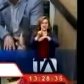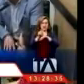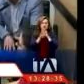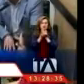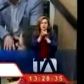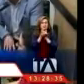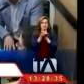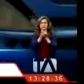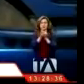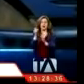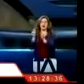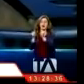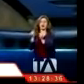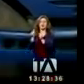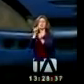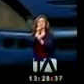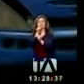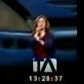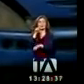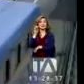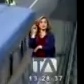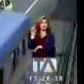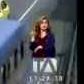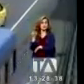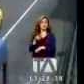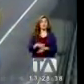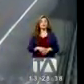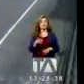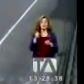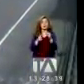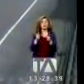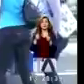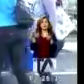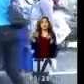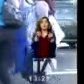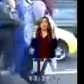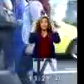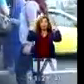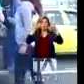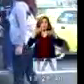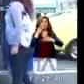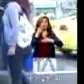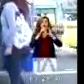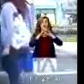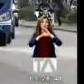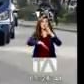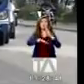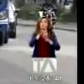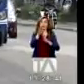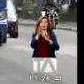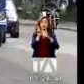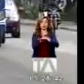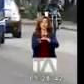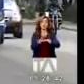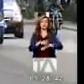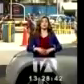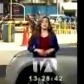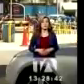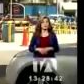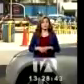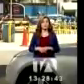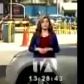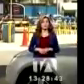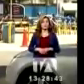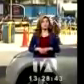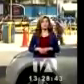son alrededor de 100,000. En cuanto al consumo, son los vehículos de transporte pesado y público los de mayor dispendio. De acuerdo con el Observatorio de la